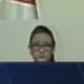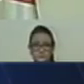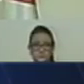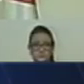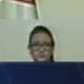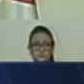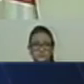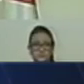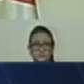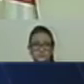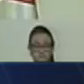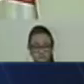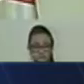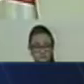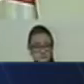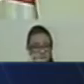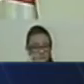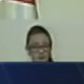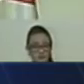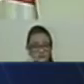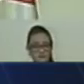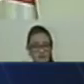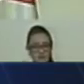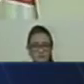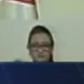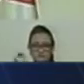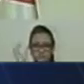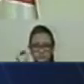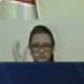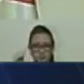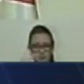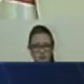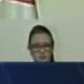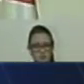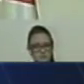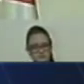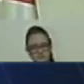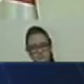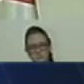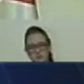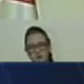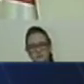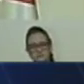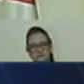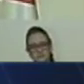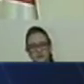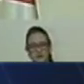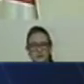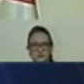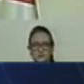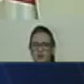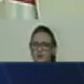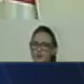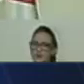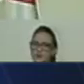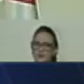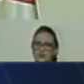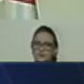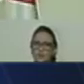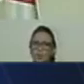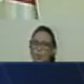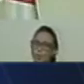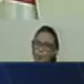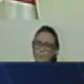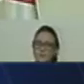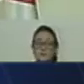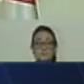para, bajo la rectoría del CNE, ir a la campaña electoral. Estoy preparado para cumplir